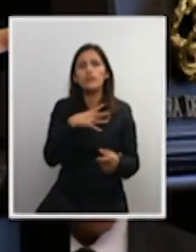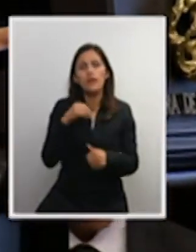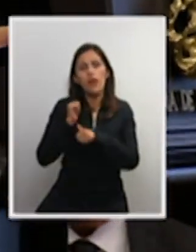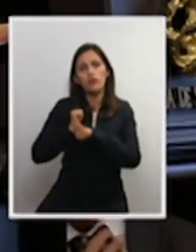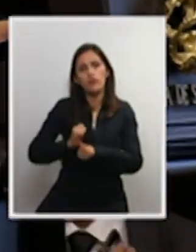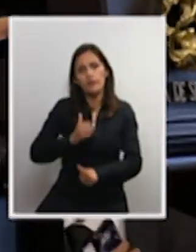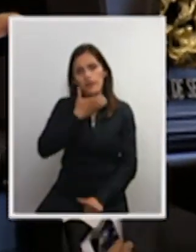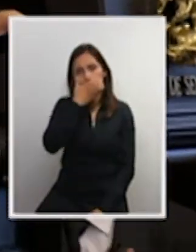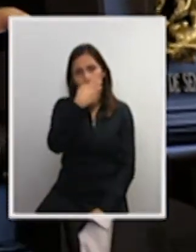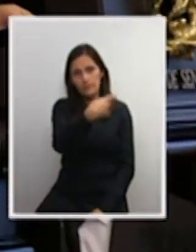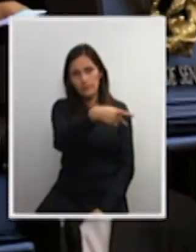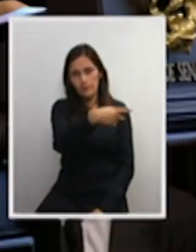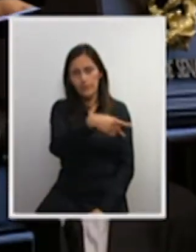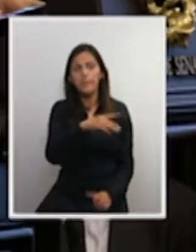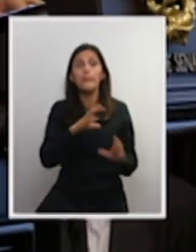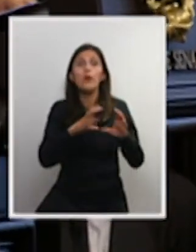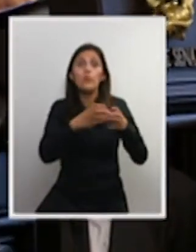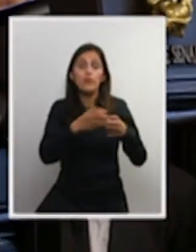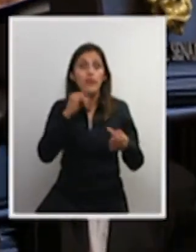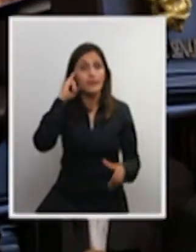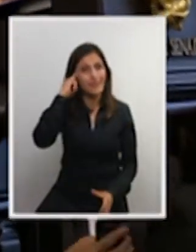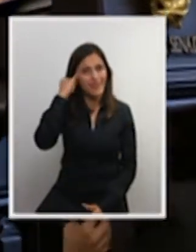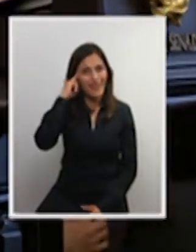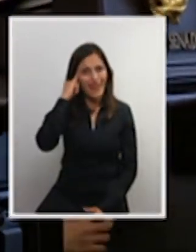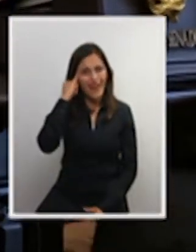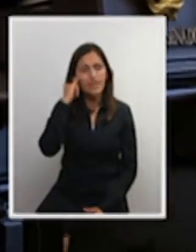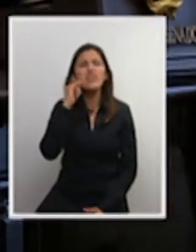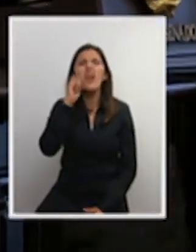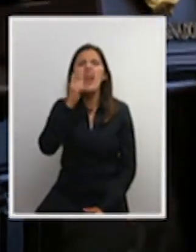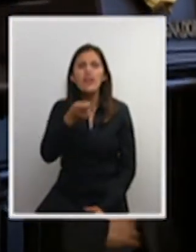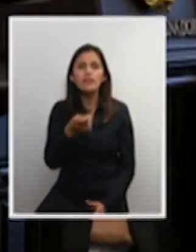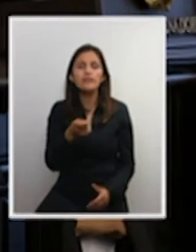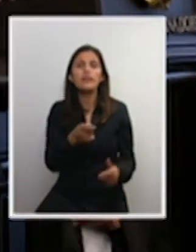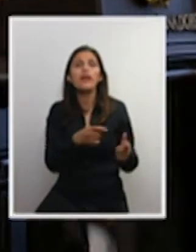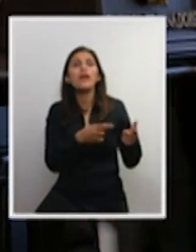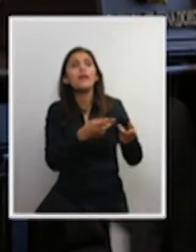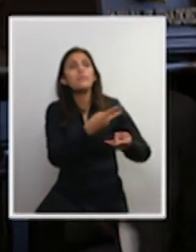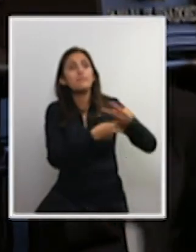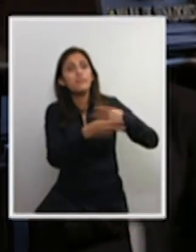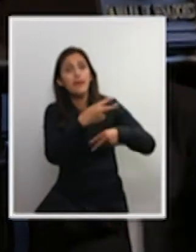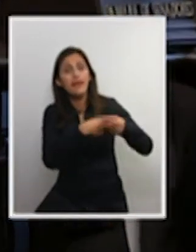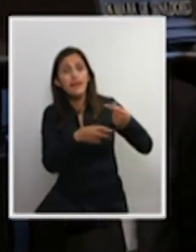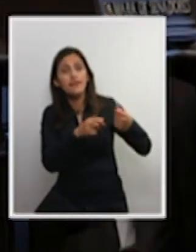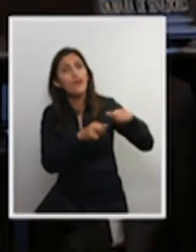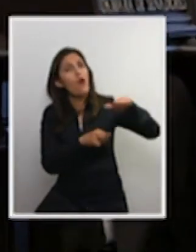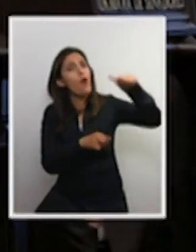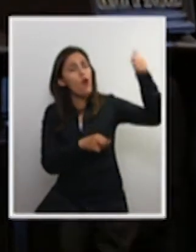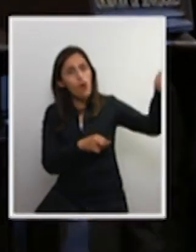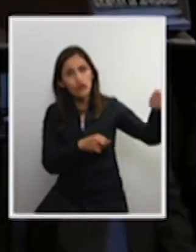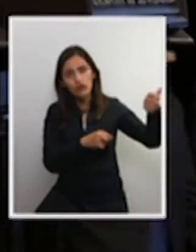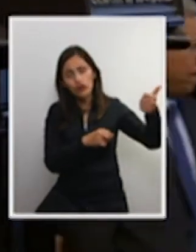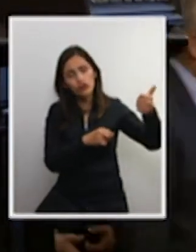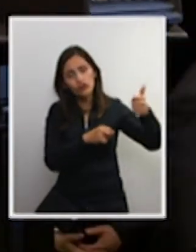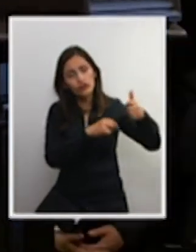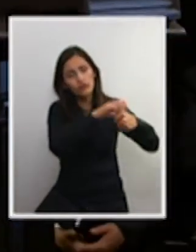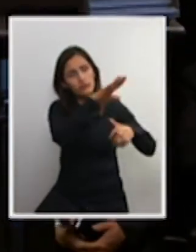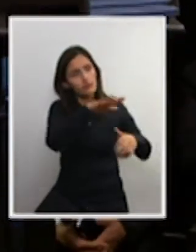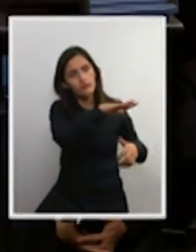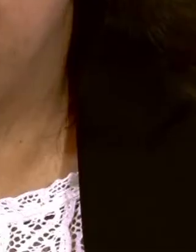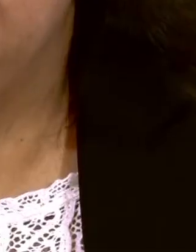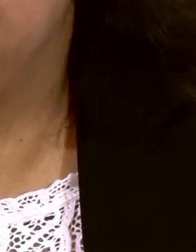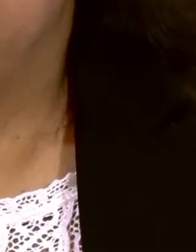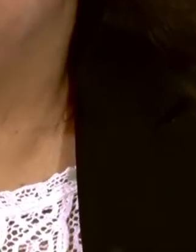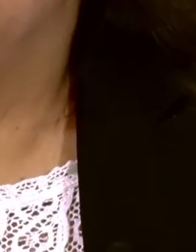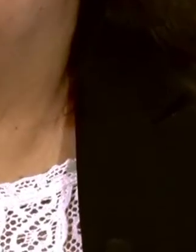personas, son 17,600 si no mal recuerdo, estuvieron yendo a asambleas comunitarias para